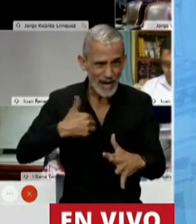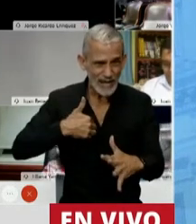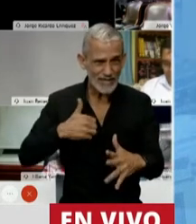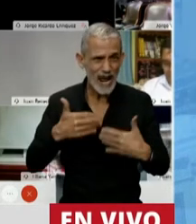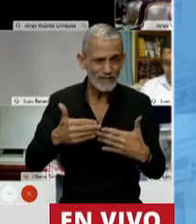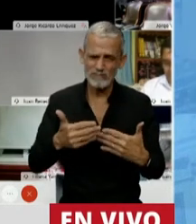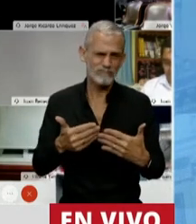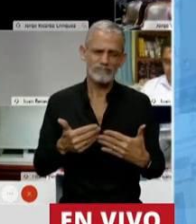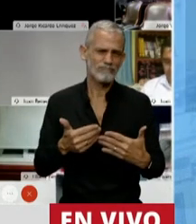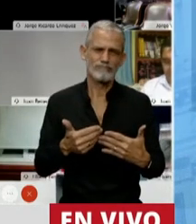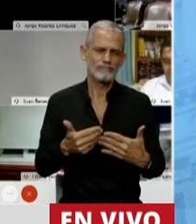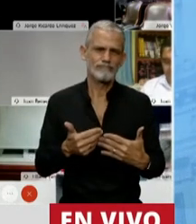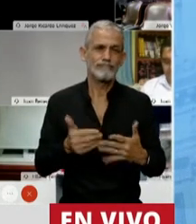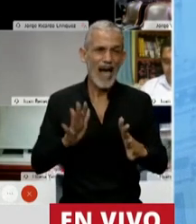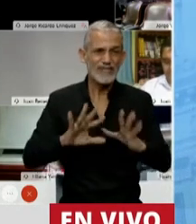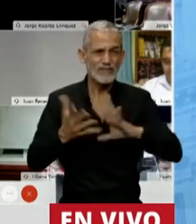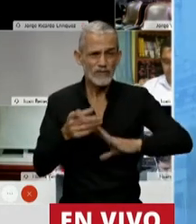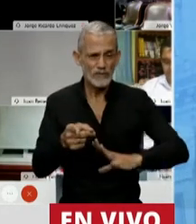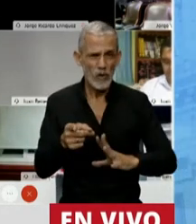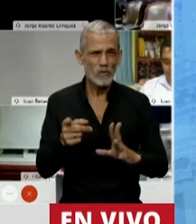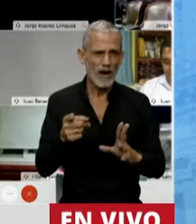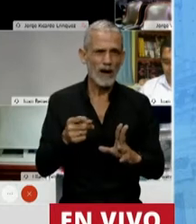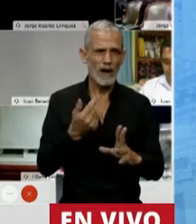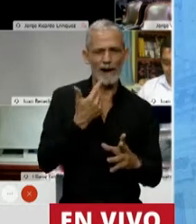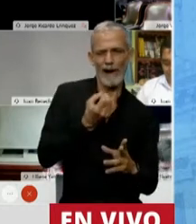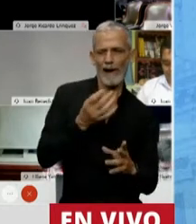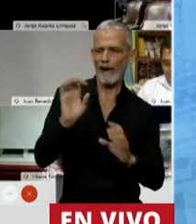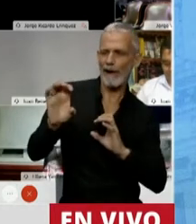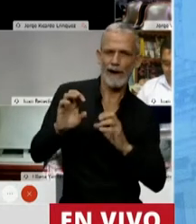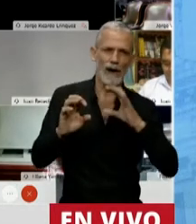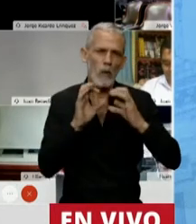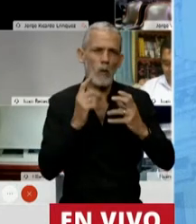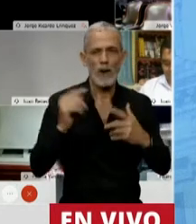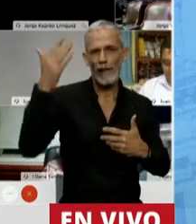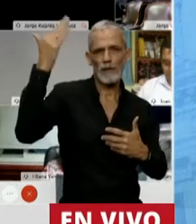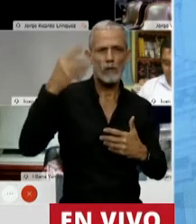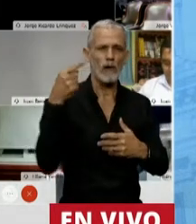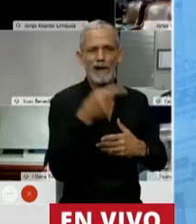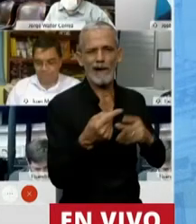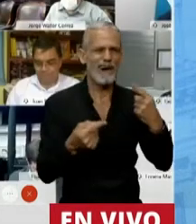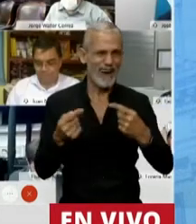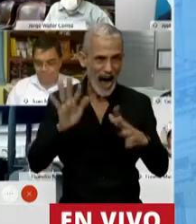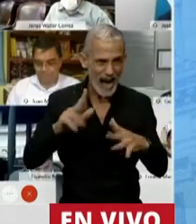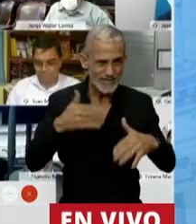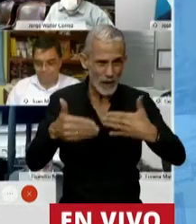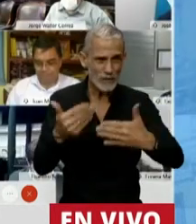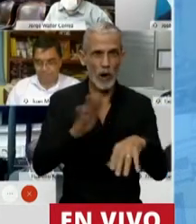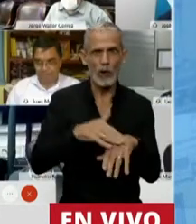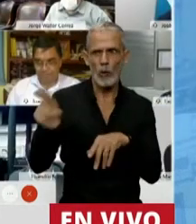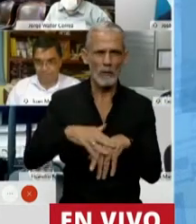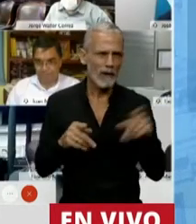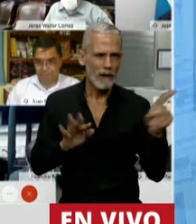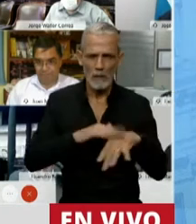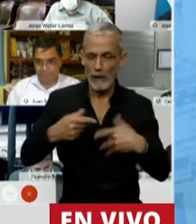Argentina. No es con ese tipo de sarcasmo, no es con discursos altisonantes, echando la culpa a unos